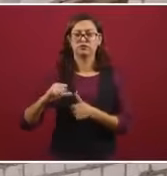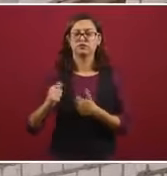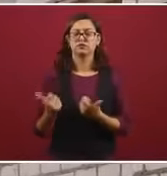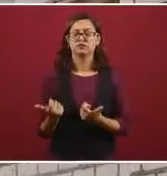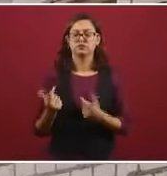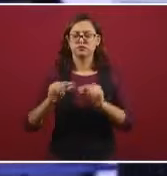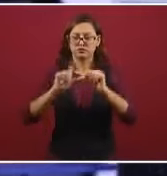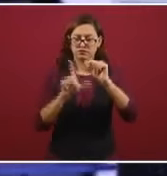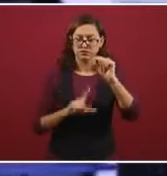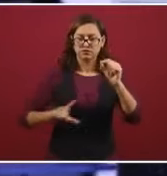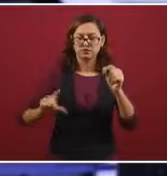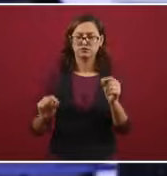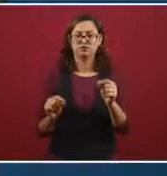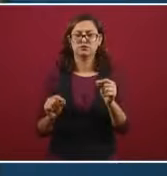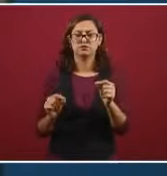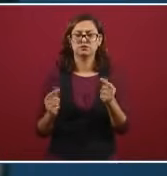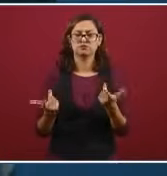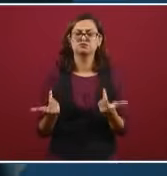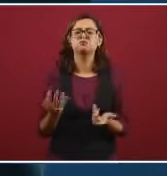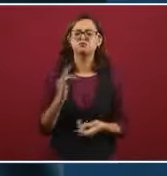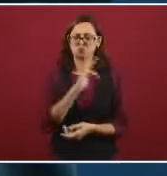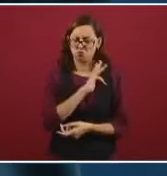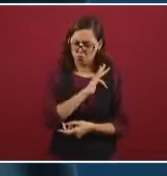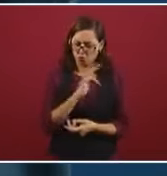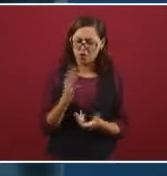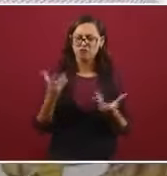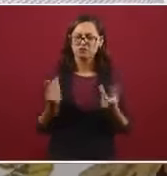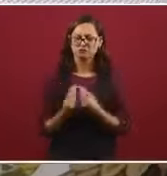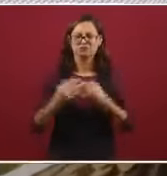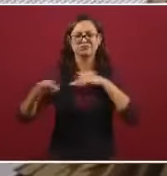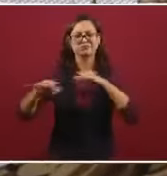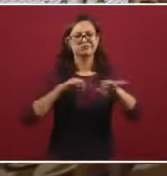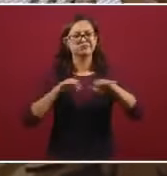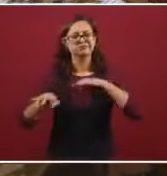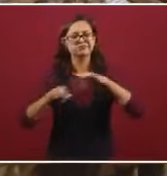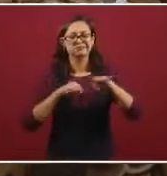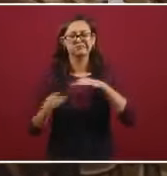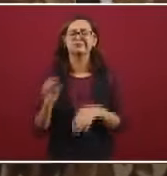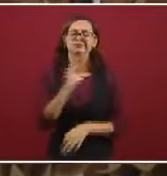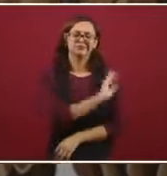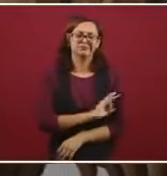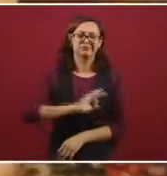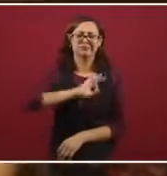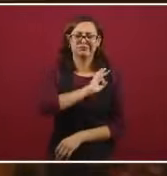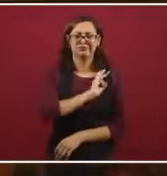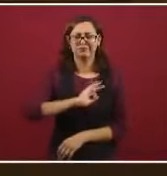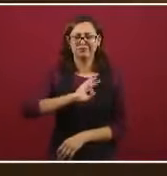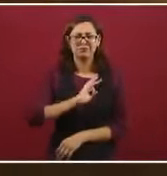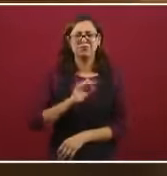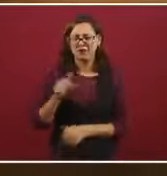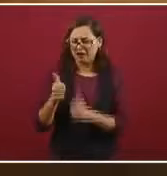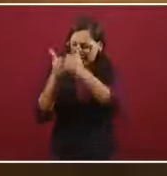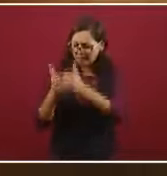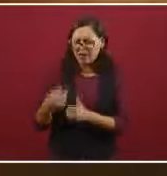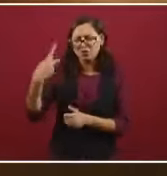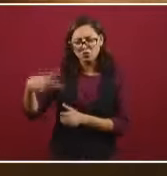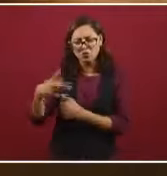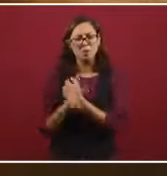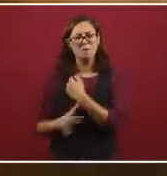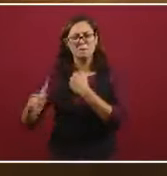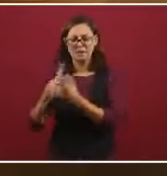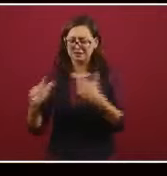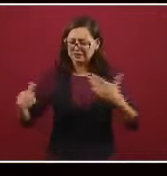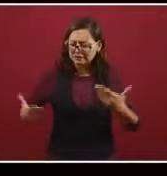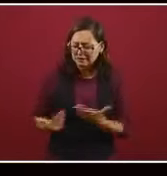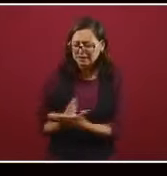mexicano, pueda trabajar y ser feliz donde nació, donde están